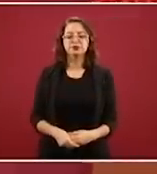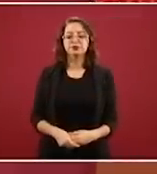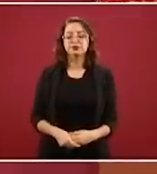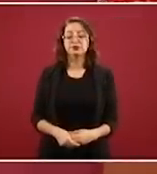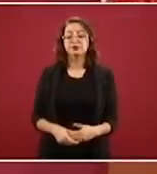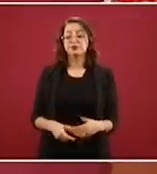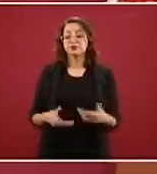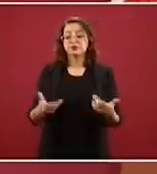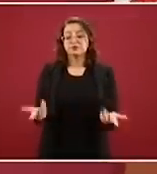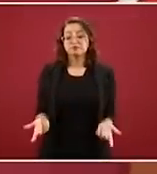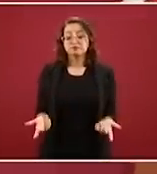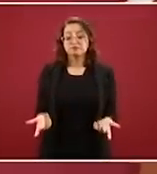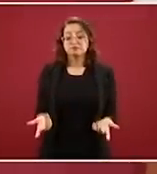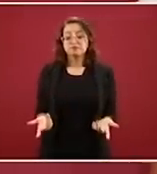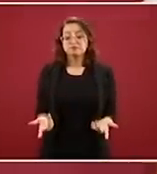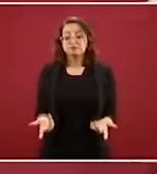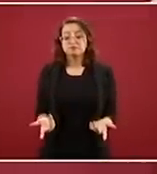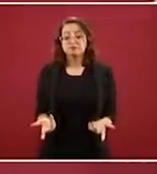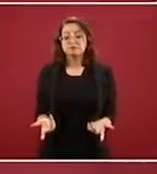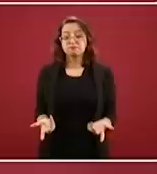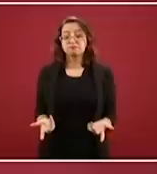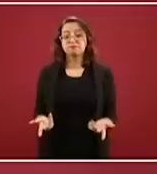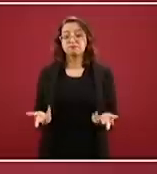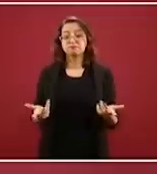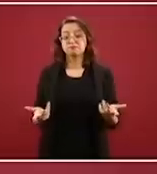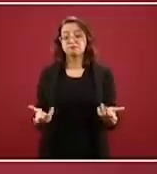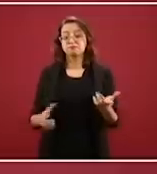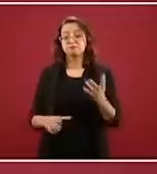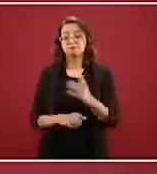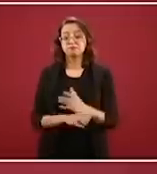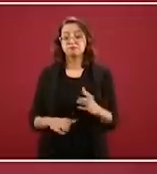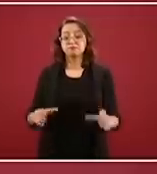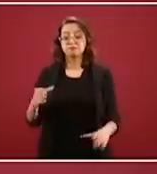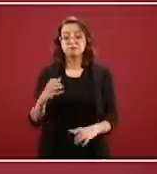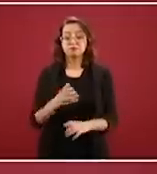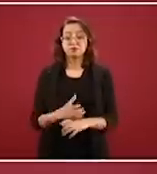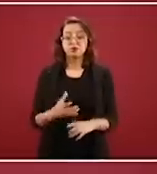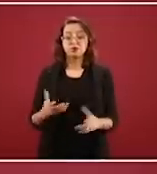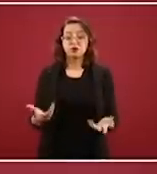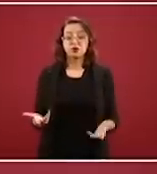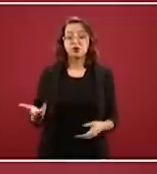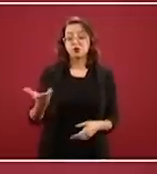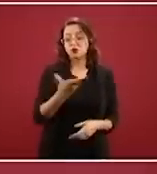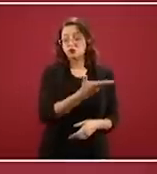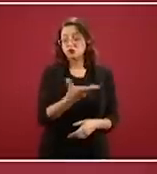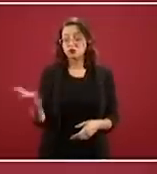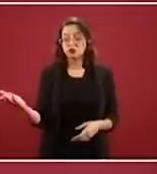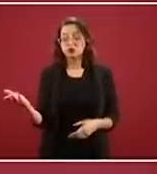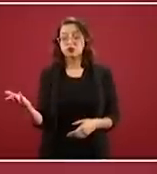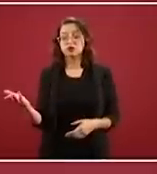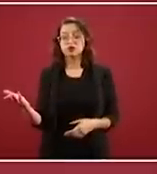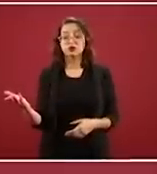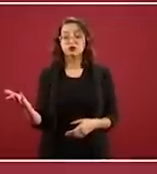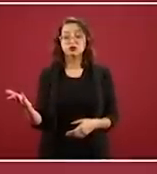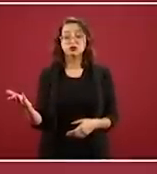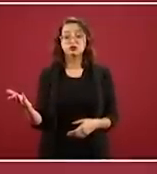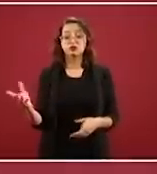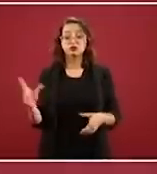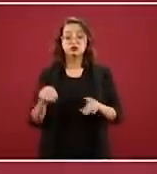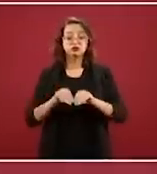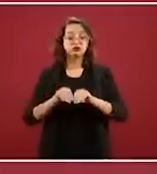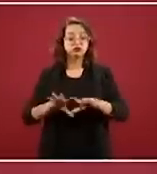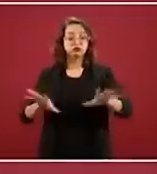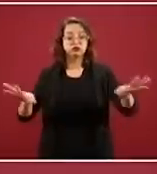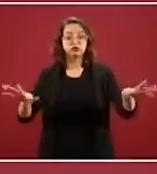Entonces, son de las cosas que ustedes ya van a analizar, ¿sí?, para tener